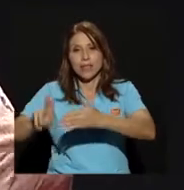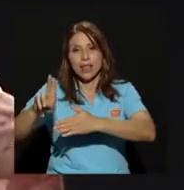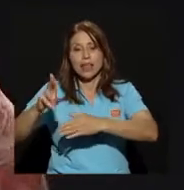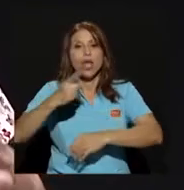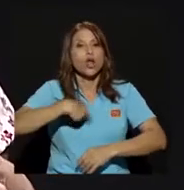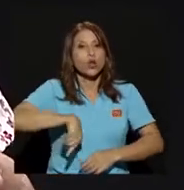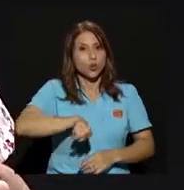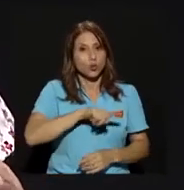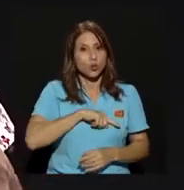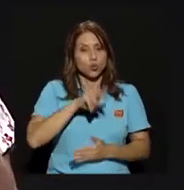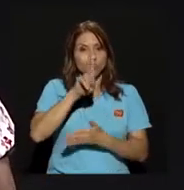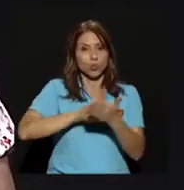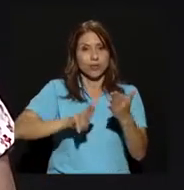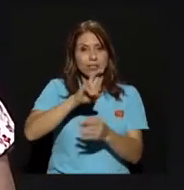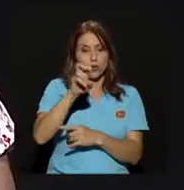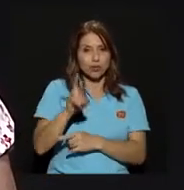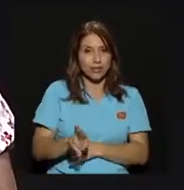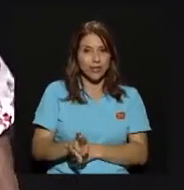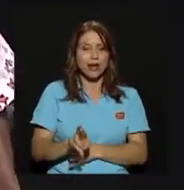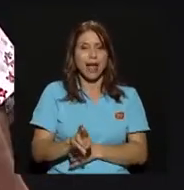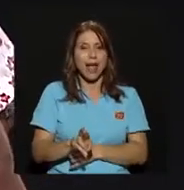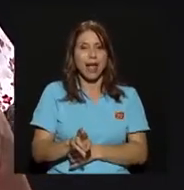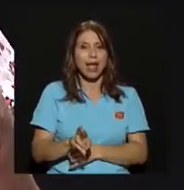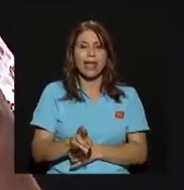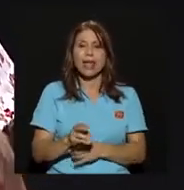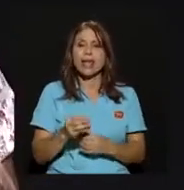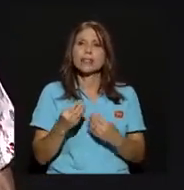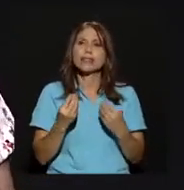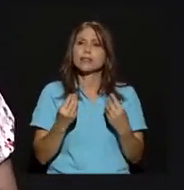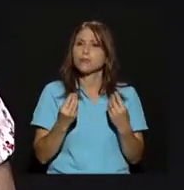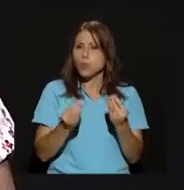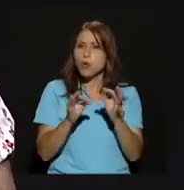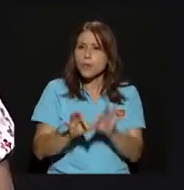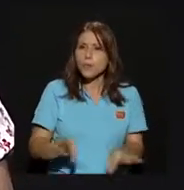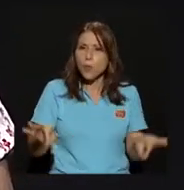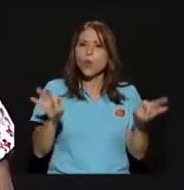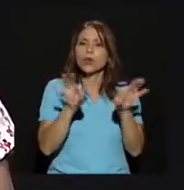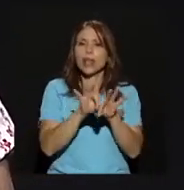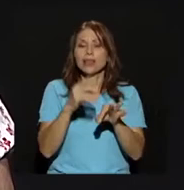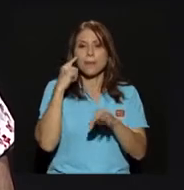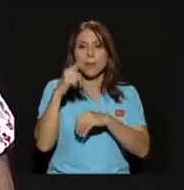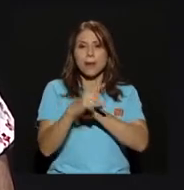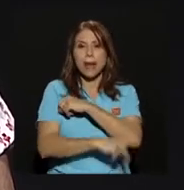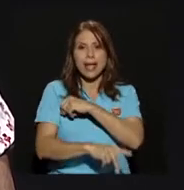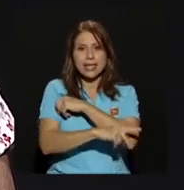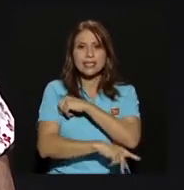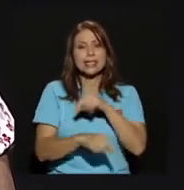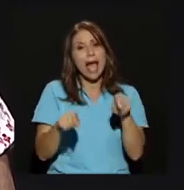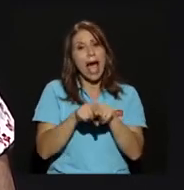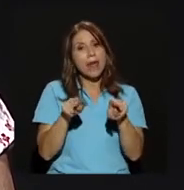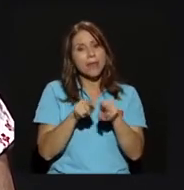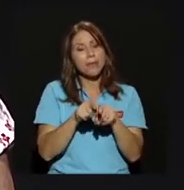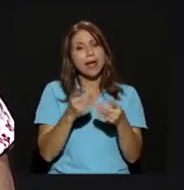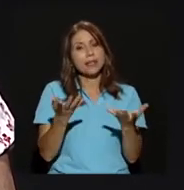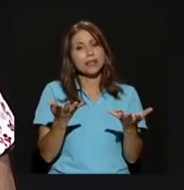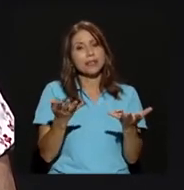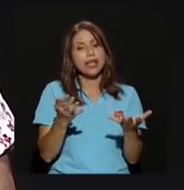nosotros, la Universidad de Costa Rica es muy, muy importante, como decía, para el país. Además de eso,